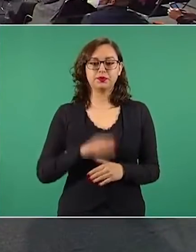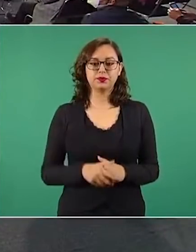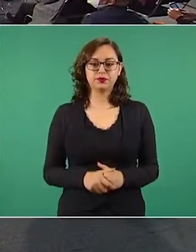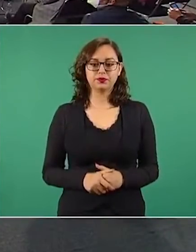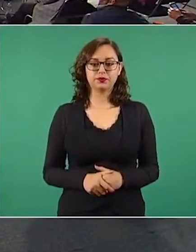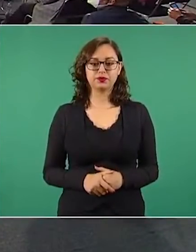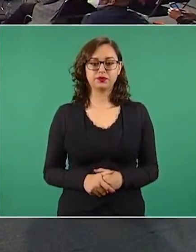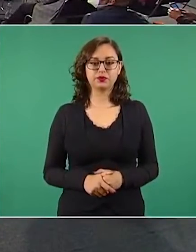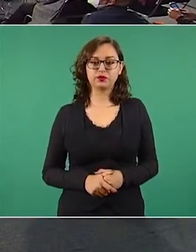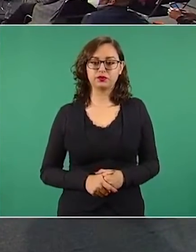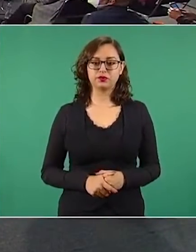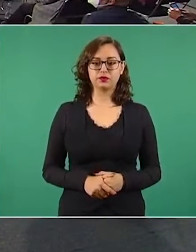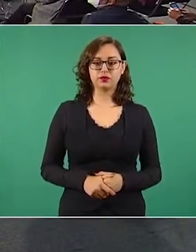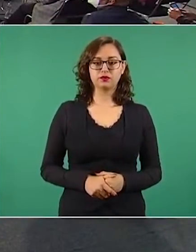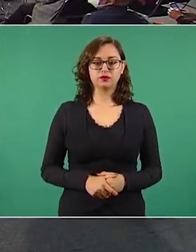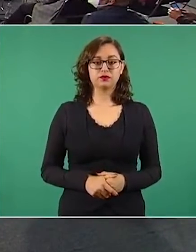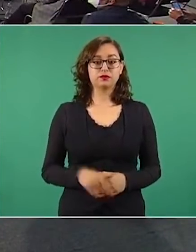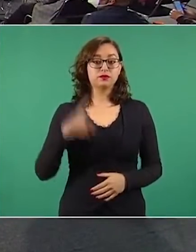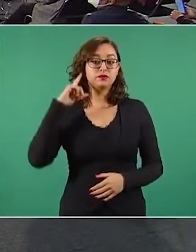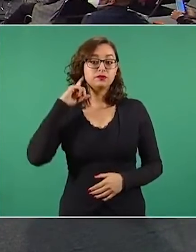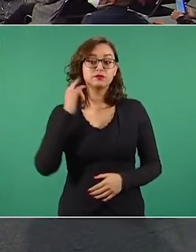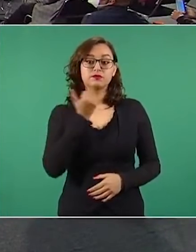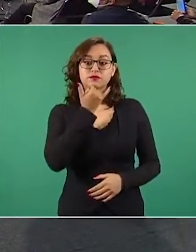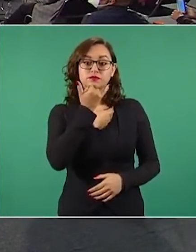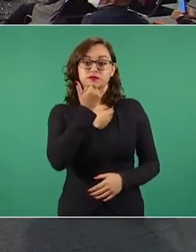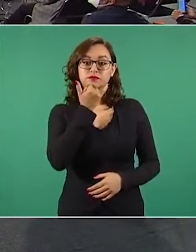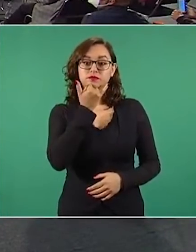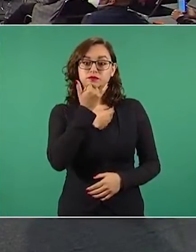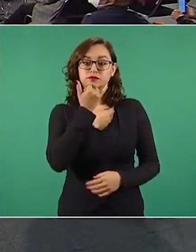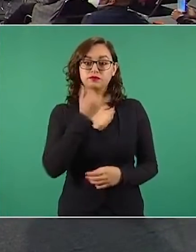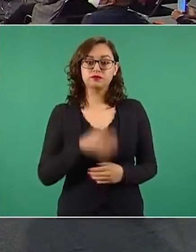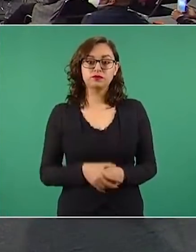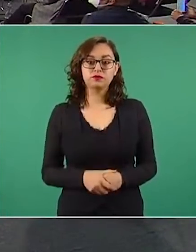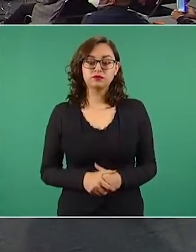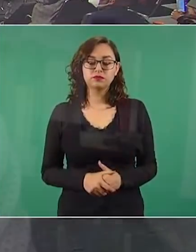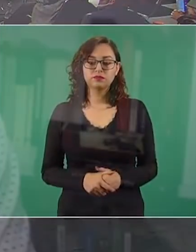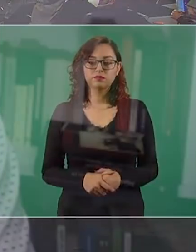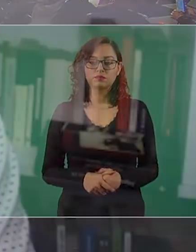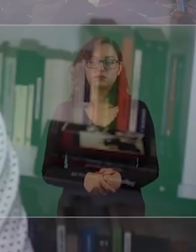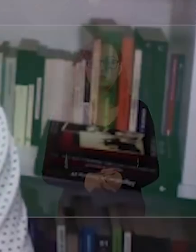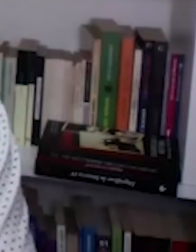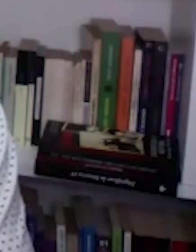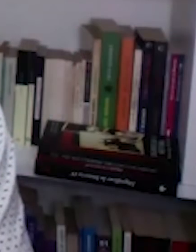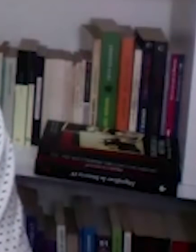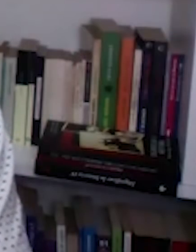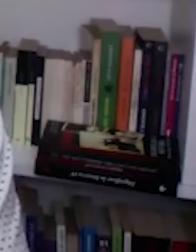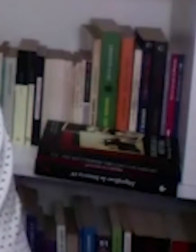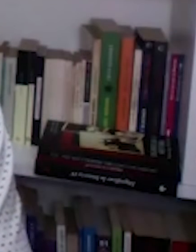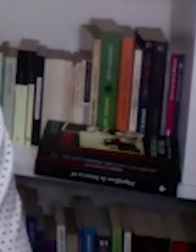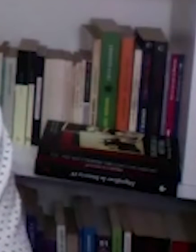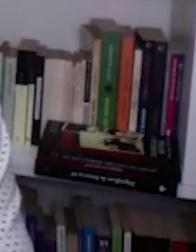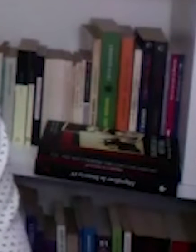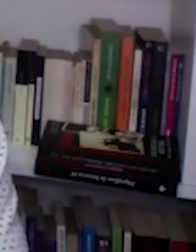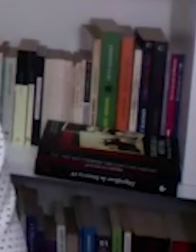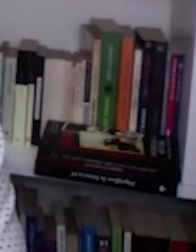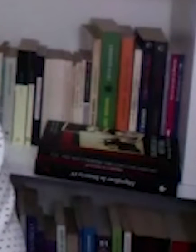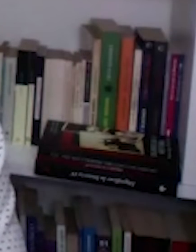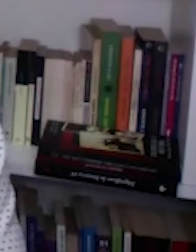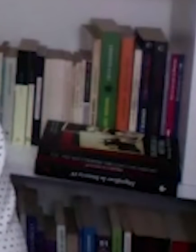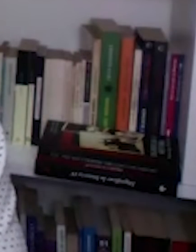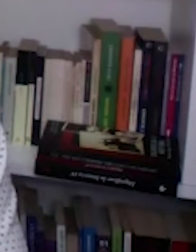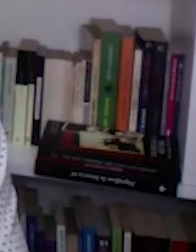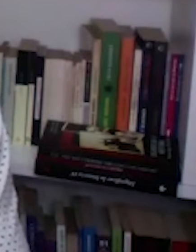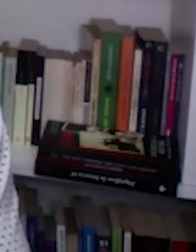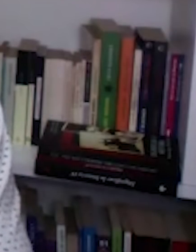asunto no habrá final feliz y como siempre le recuerdo que